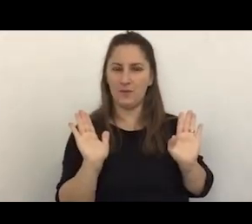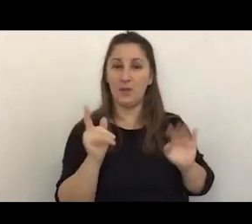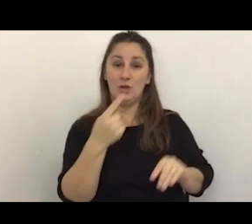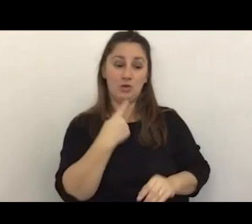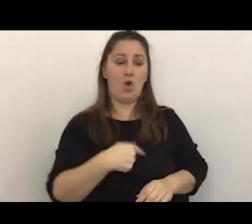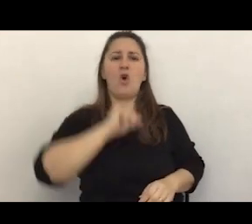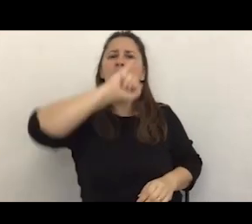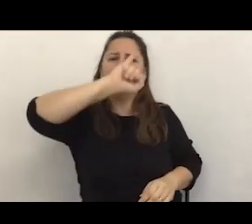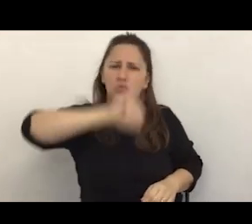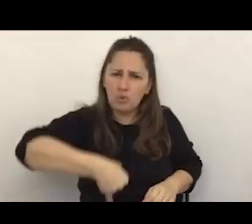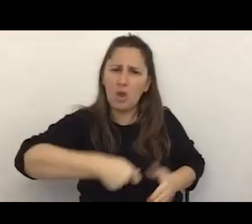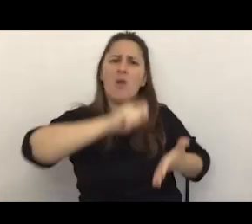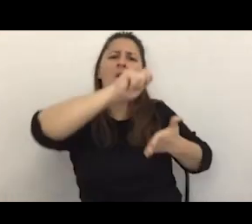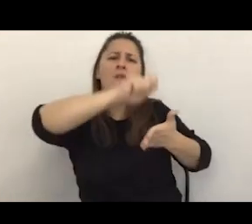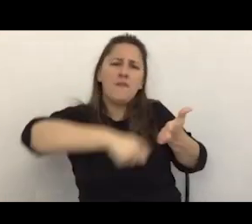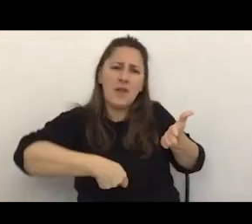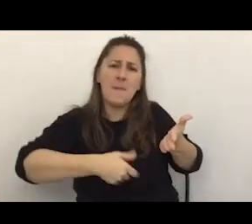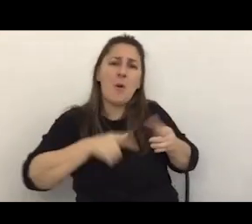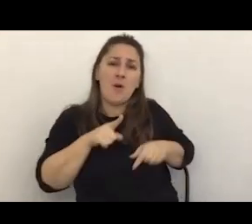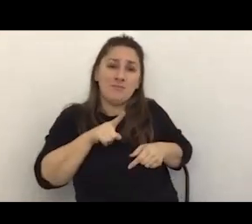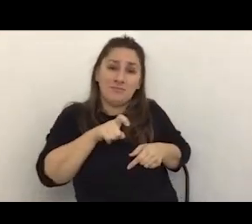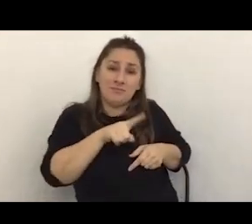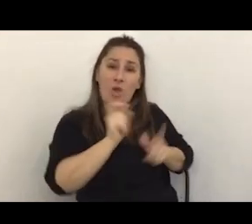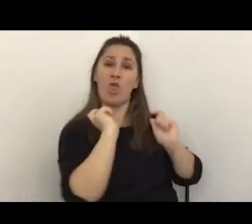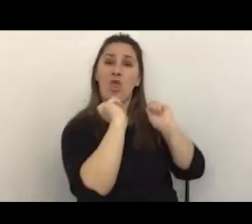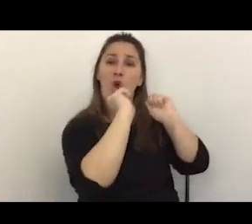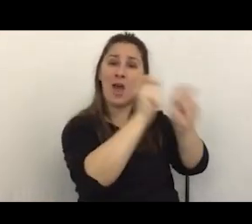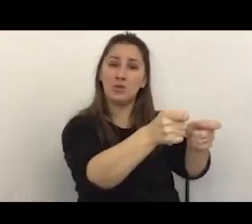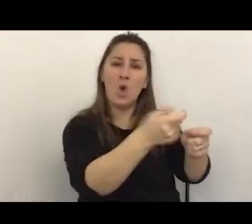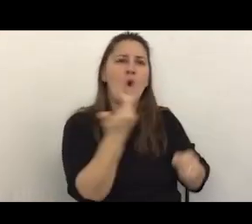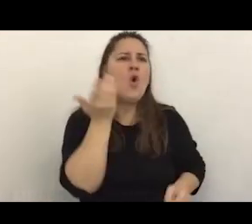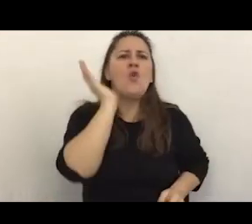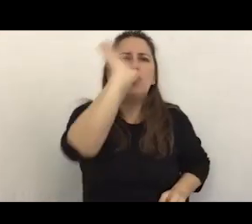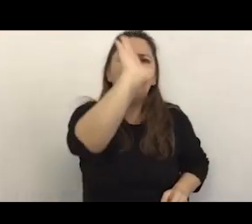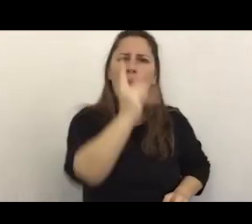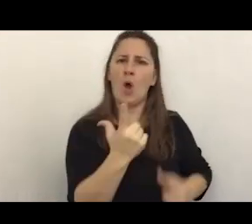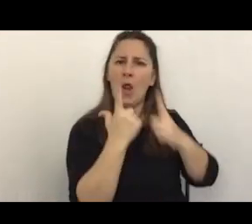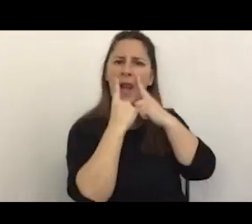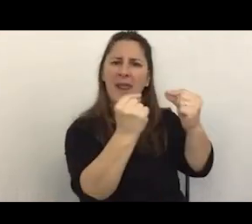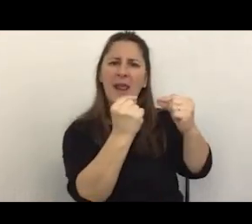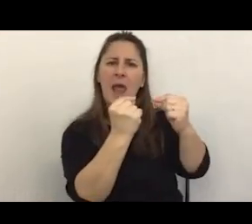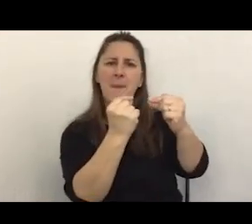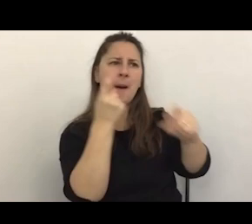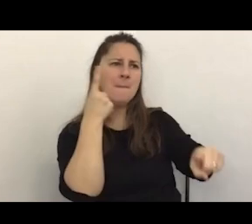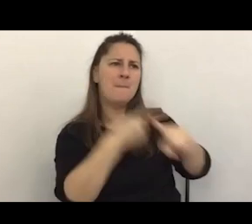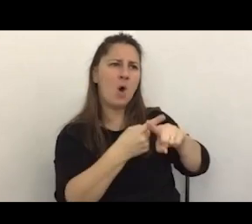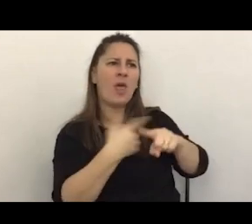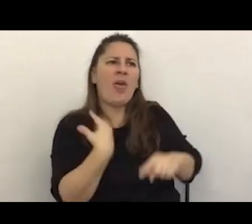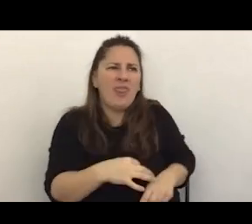donar ese material genético me va a generar un vínculo filiatorio.